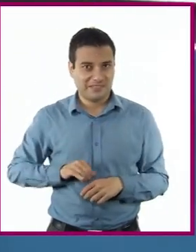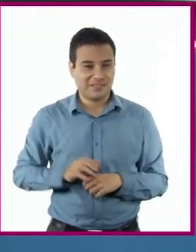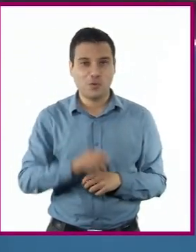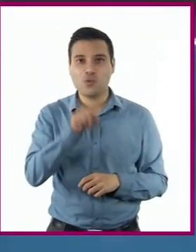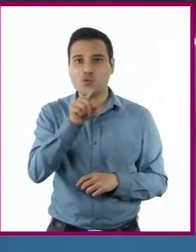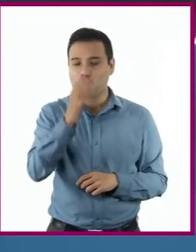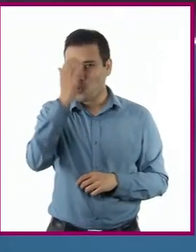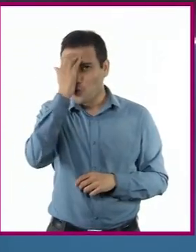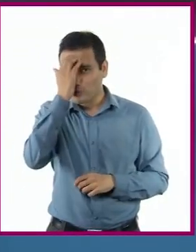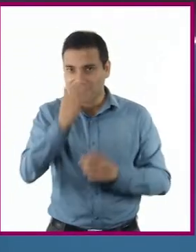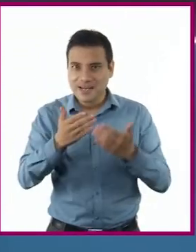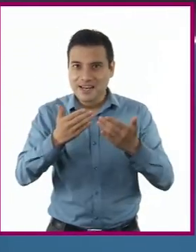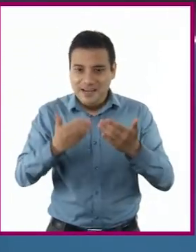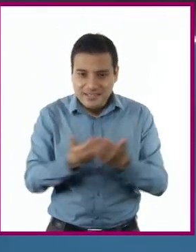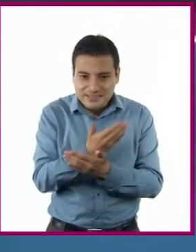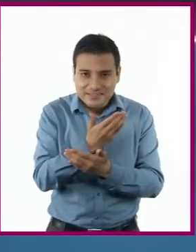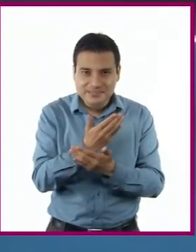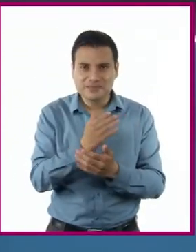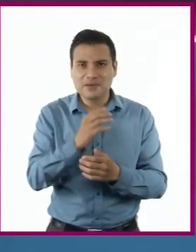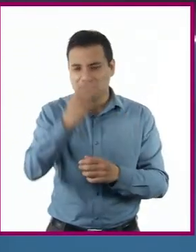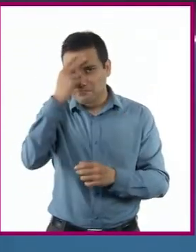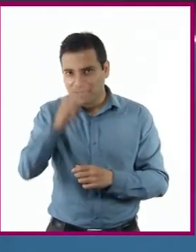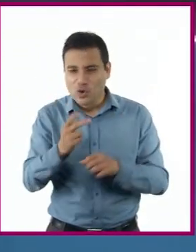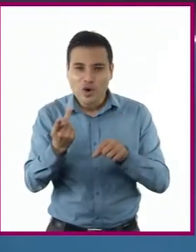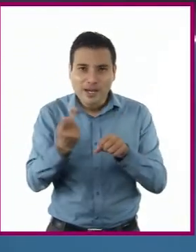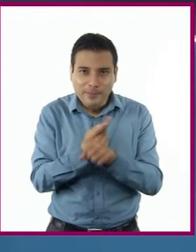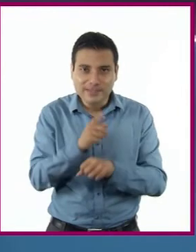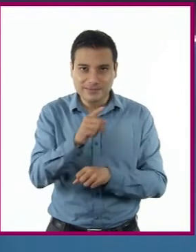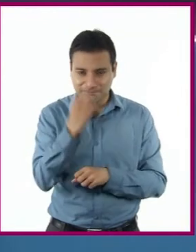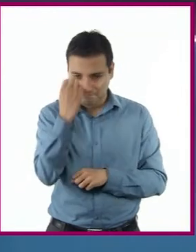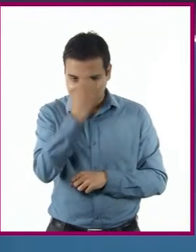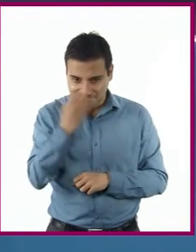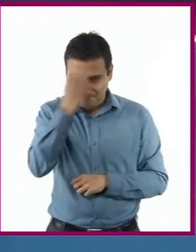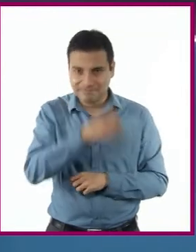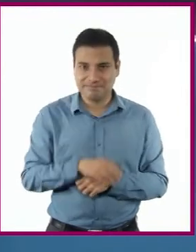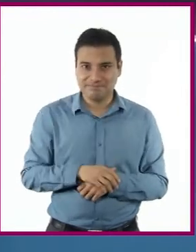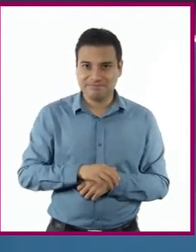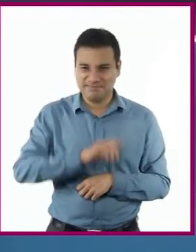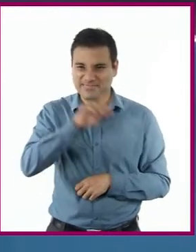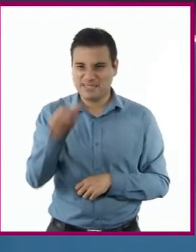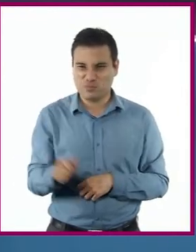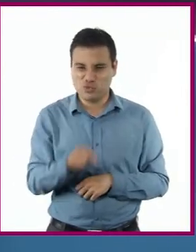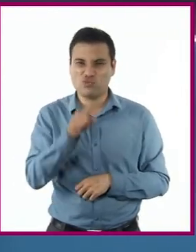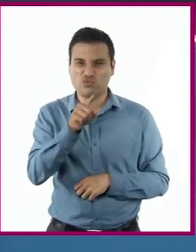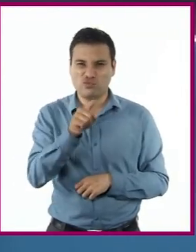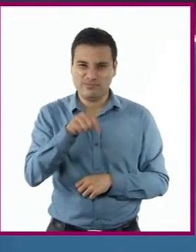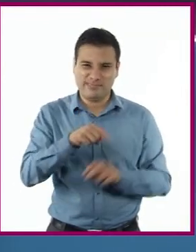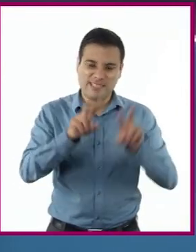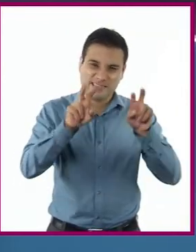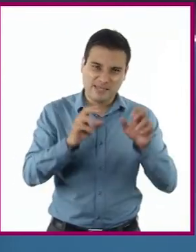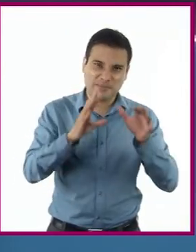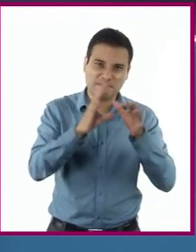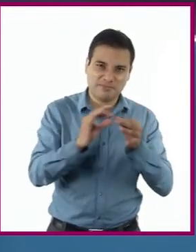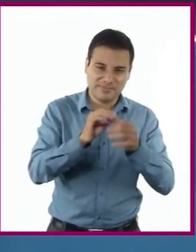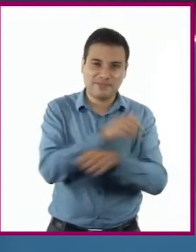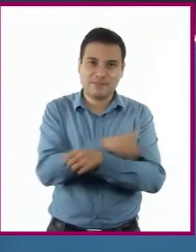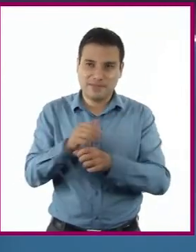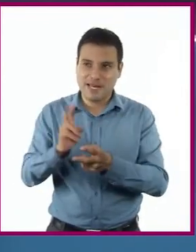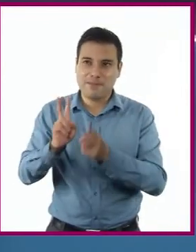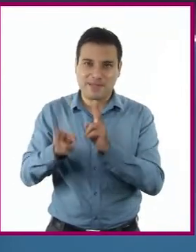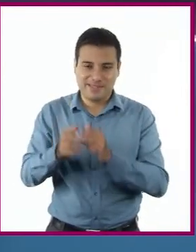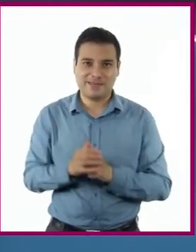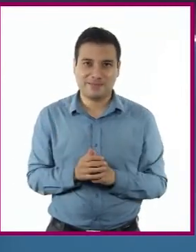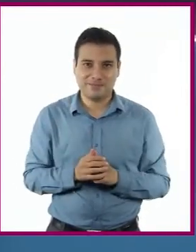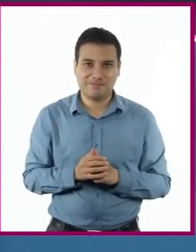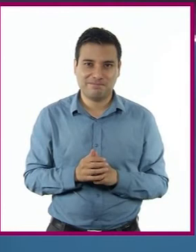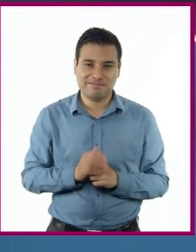qué acontecía en ese momento en el país. Comenten con sus familiares algunos de los eventos abordados en esta sesión. Seguro